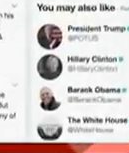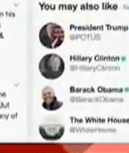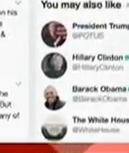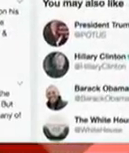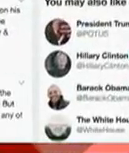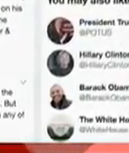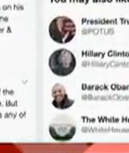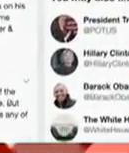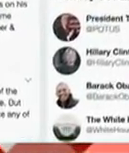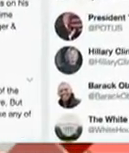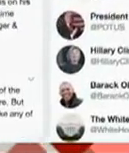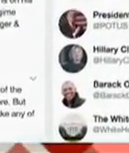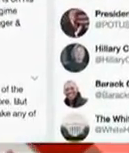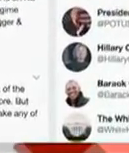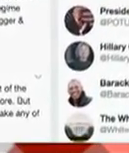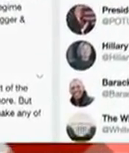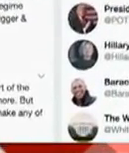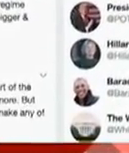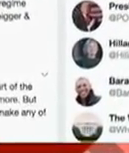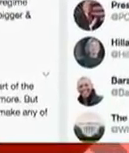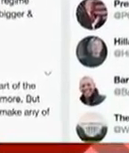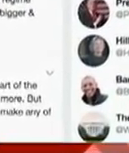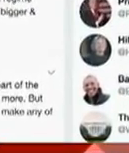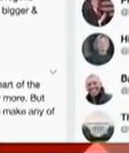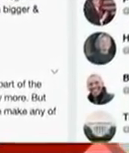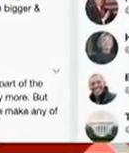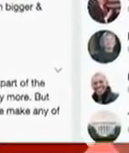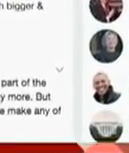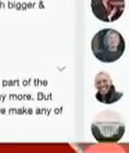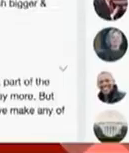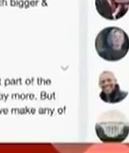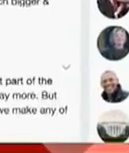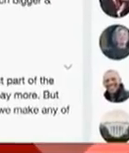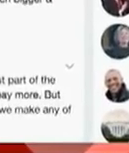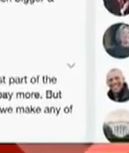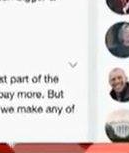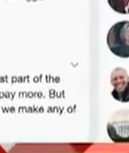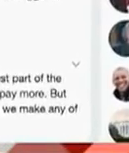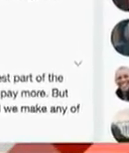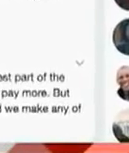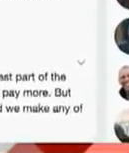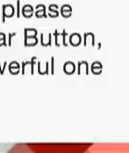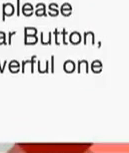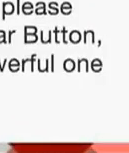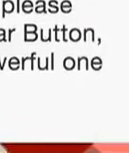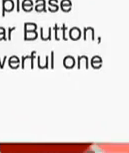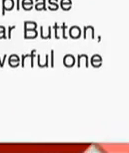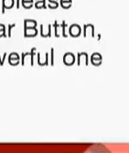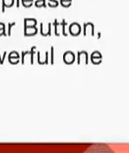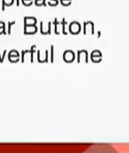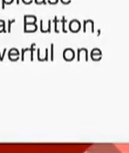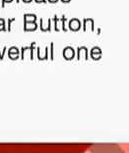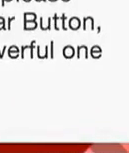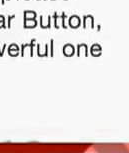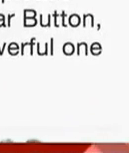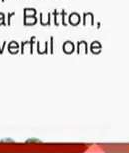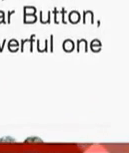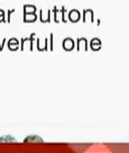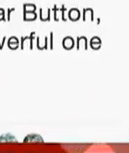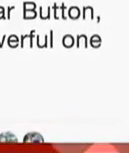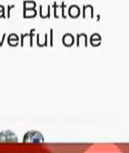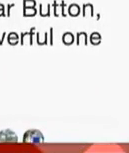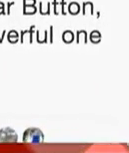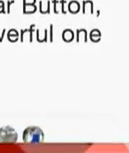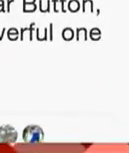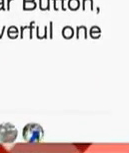la compañía y declararon que la cuenta de ninguna persona impulsa el crecimiento de Twitter o influye en estas